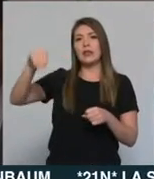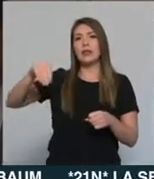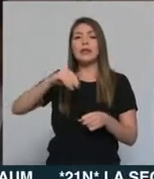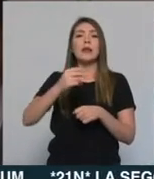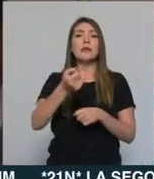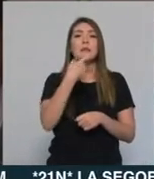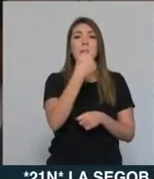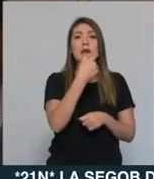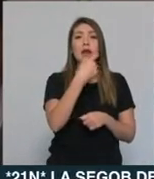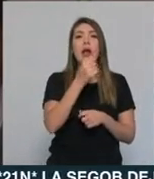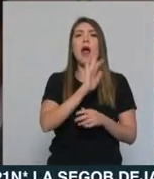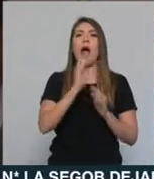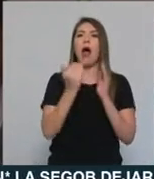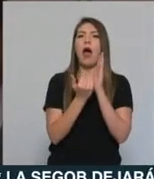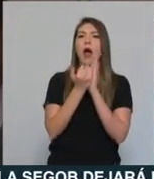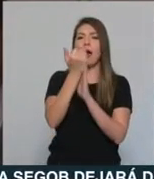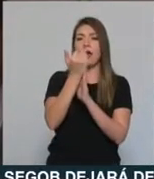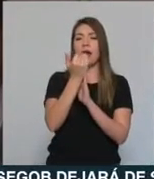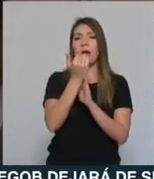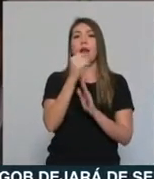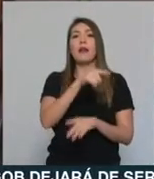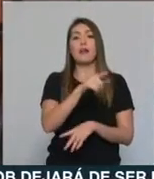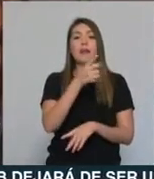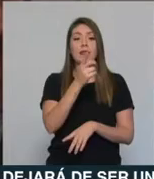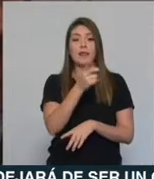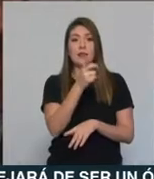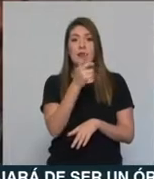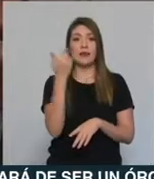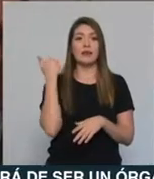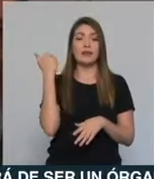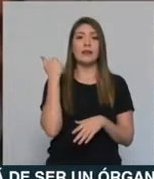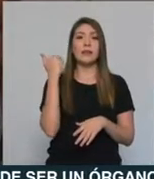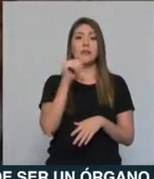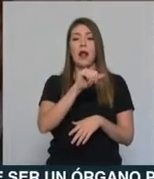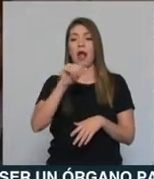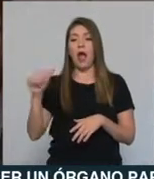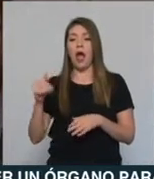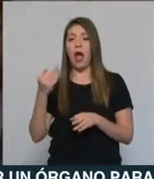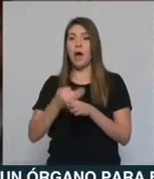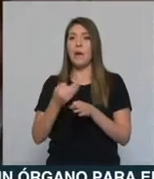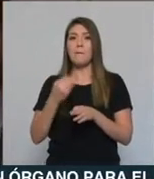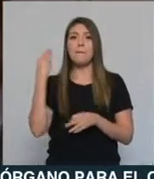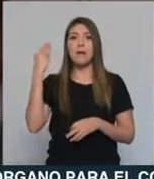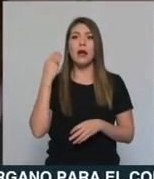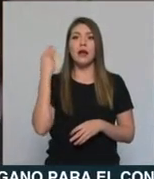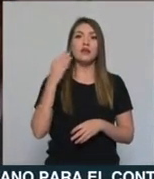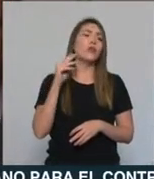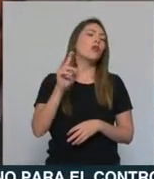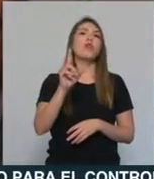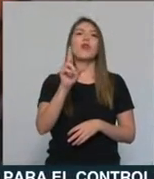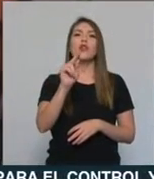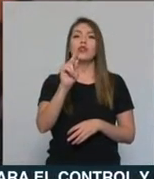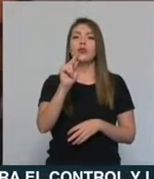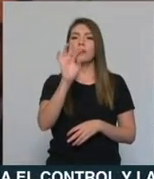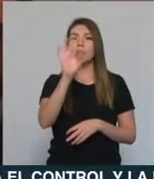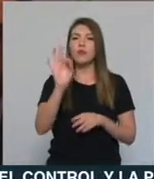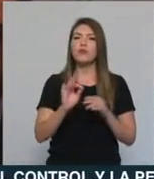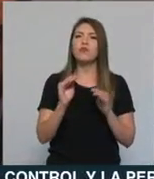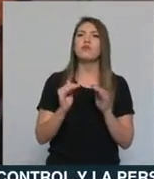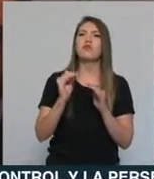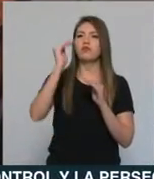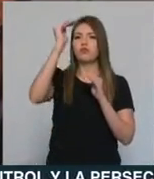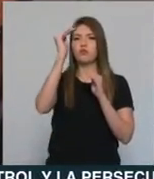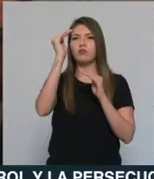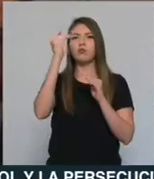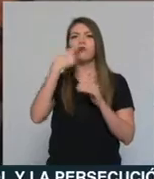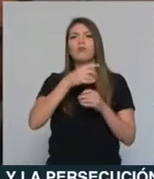30% en diciembre al 80% en marzo, tan solo por el profesionalismo y honestidad